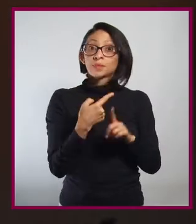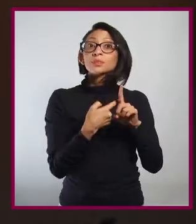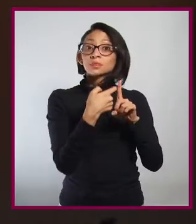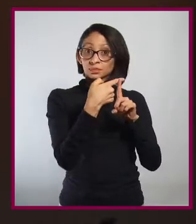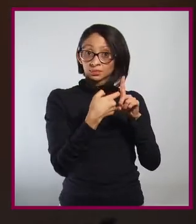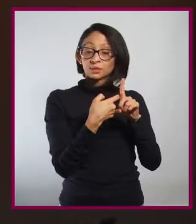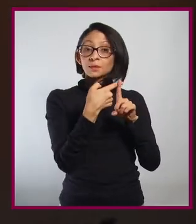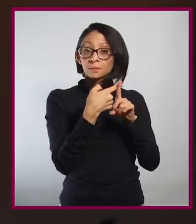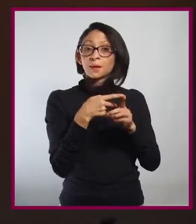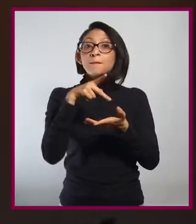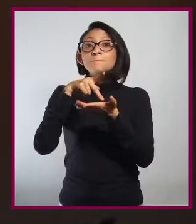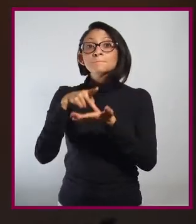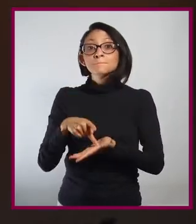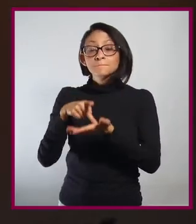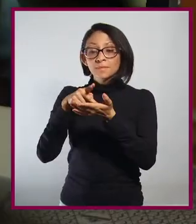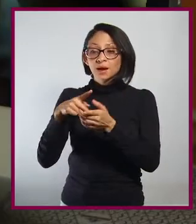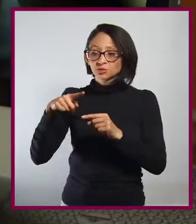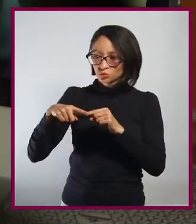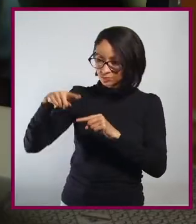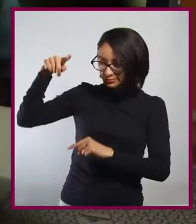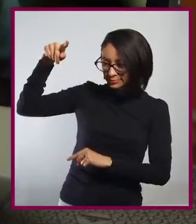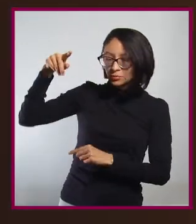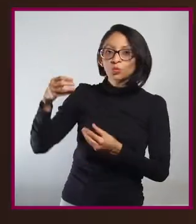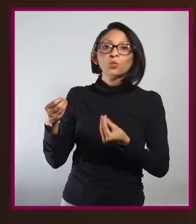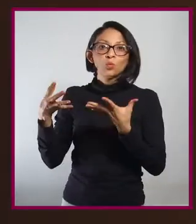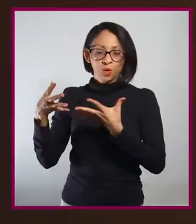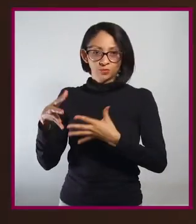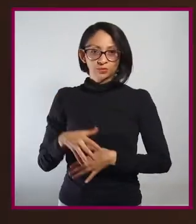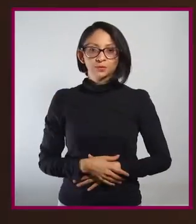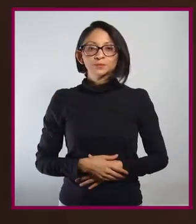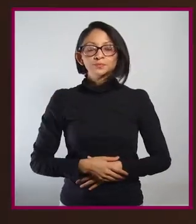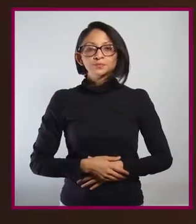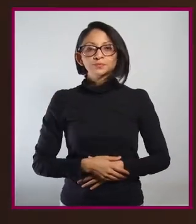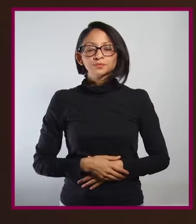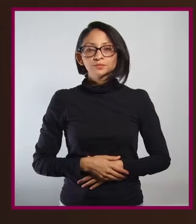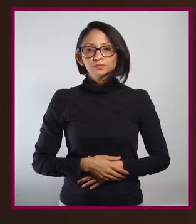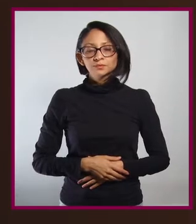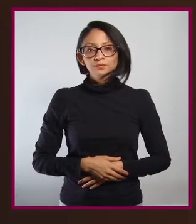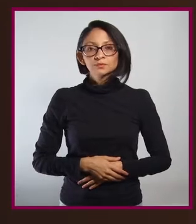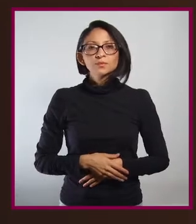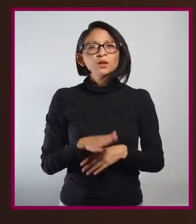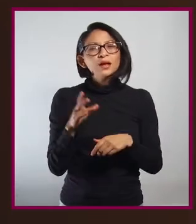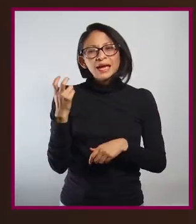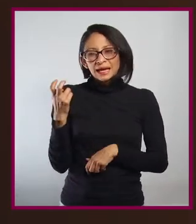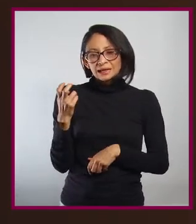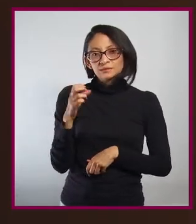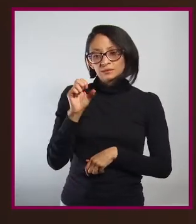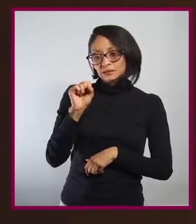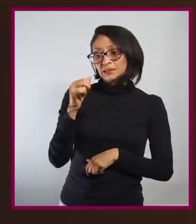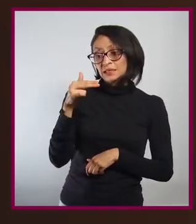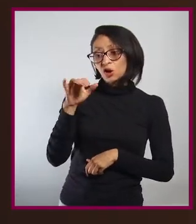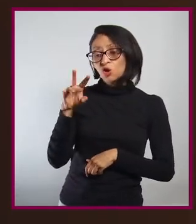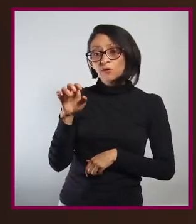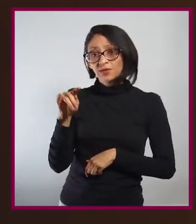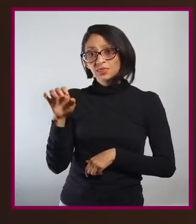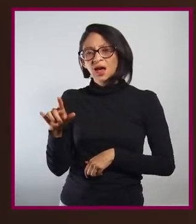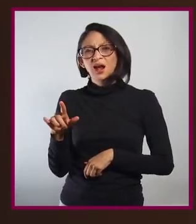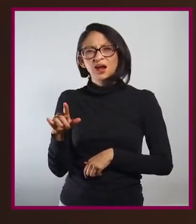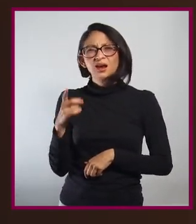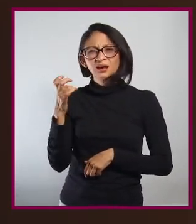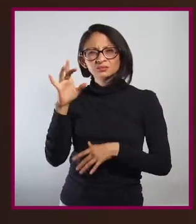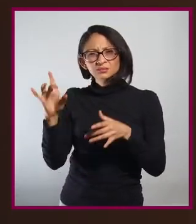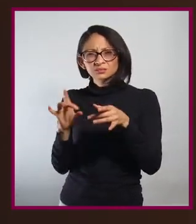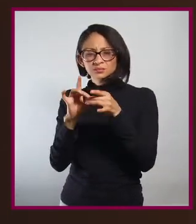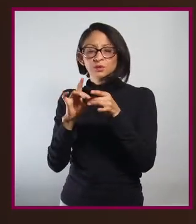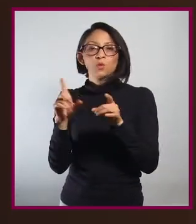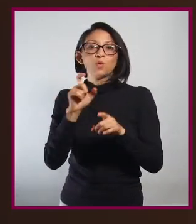la temperatura, el peso y la talla. Doctor, ¿de qué manera los signos vitales pueden ser determinantes para un